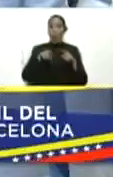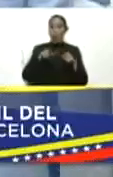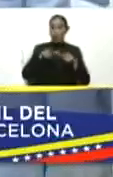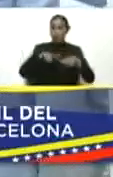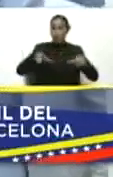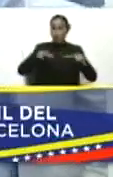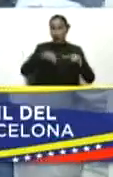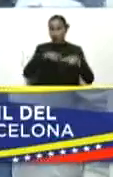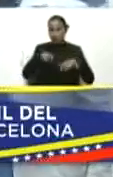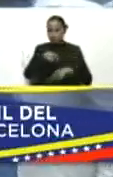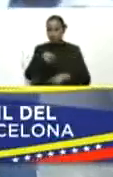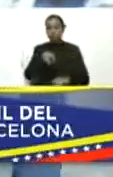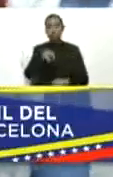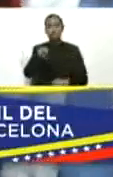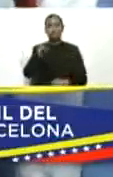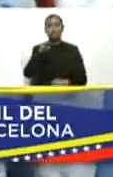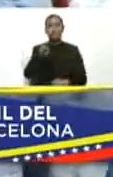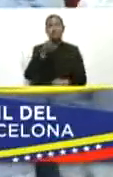Quirófano. Hola.